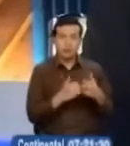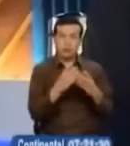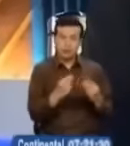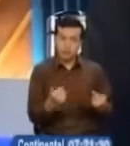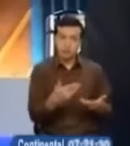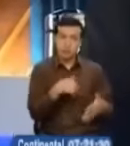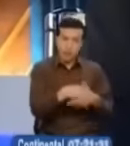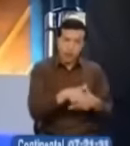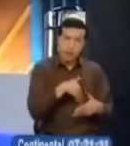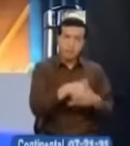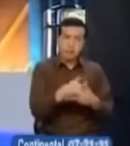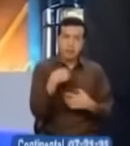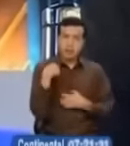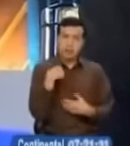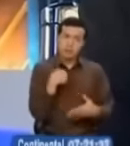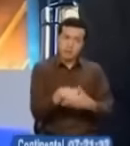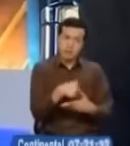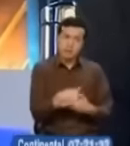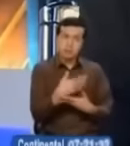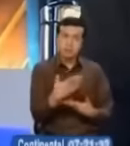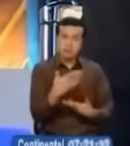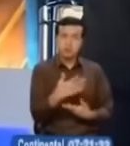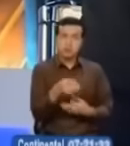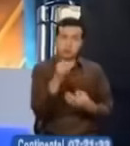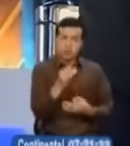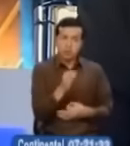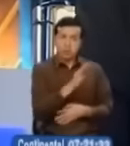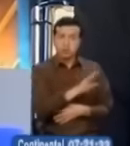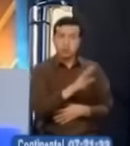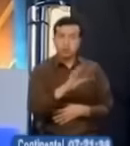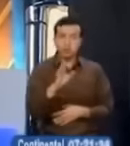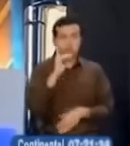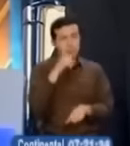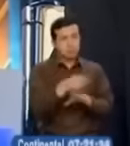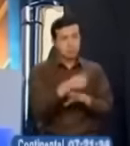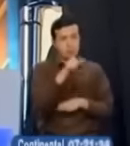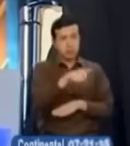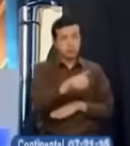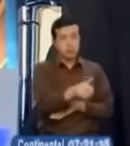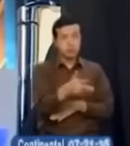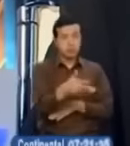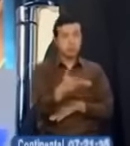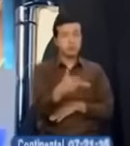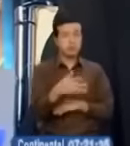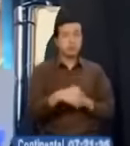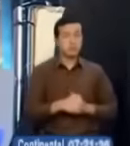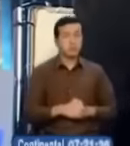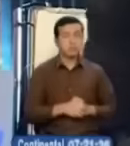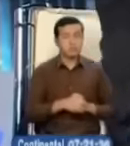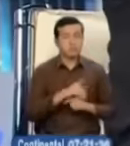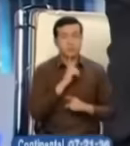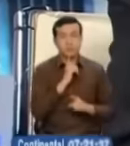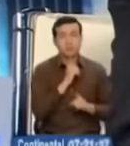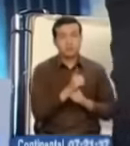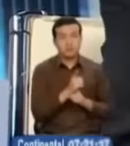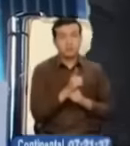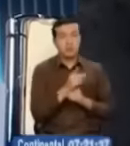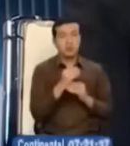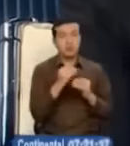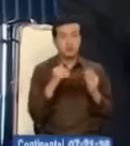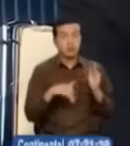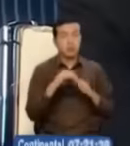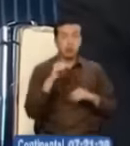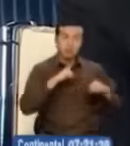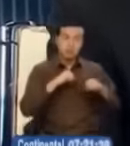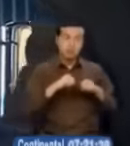solucionar esa barrera de las garantías que se les podrían estar exigiendo a un cliente a efecto de poder ser mucho más